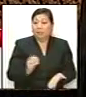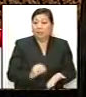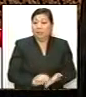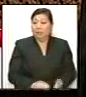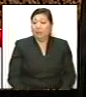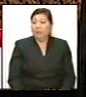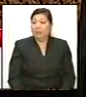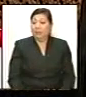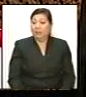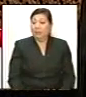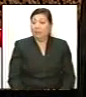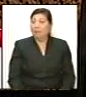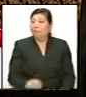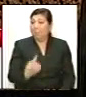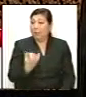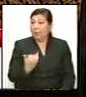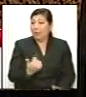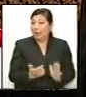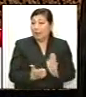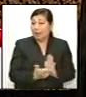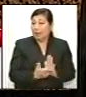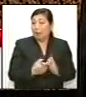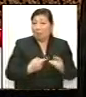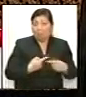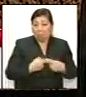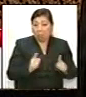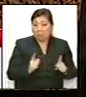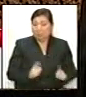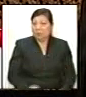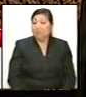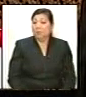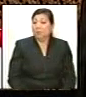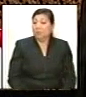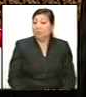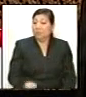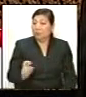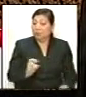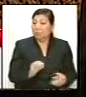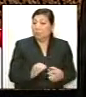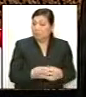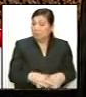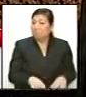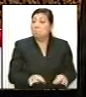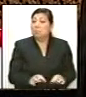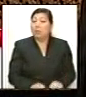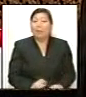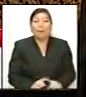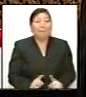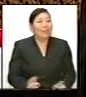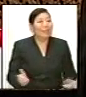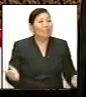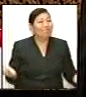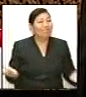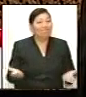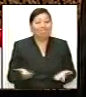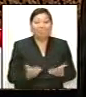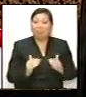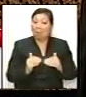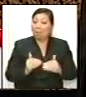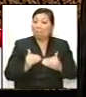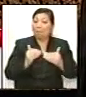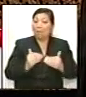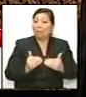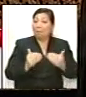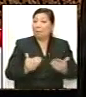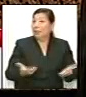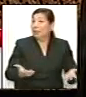los invitados que vinieron para ver la ley de publicidad. Es un tema, sin lugar a dudas, importante. Pero no podemos aplazar, y quiero